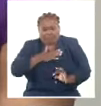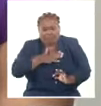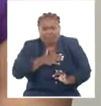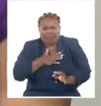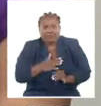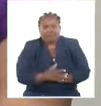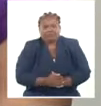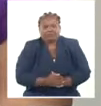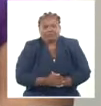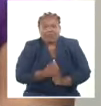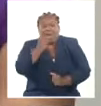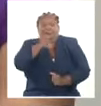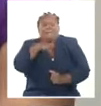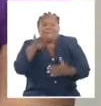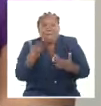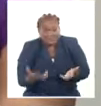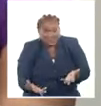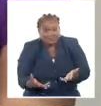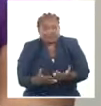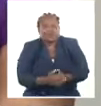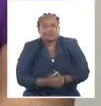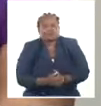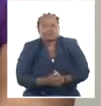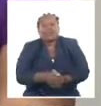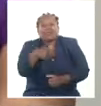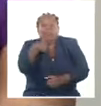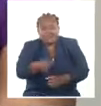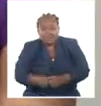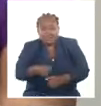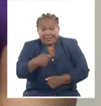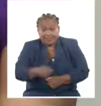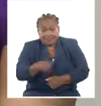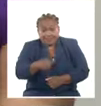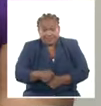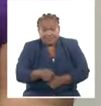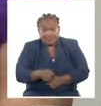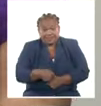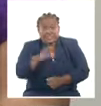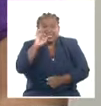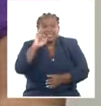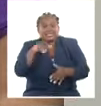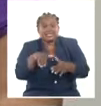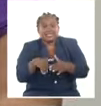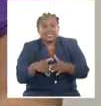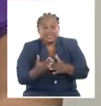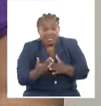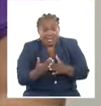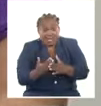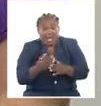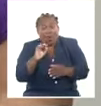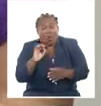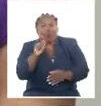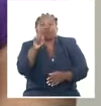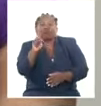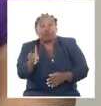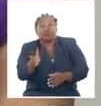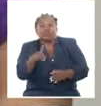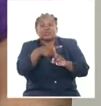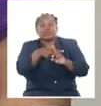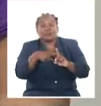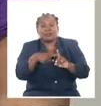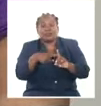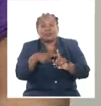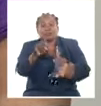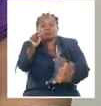protección. Y además, también van a tener derecho a esos 6 días completos, o a esos 12 medios días, una